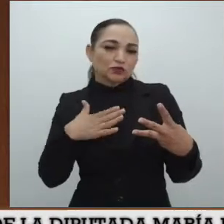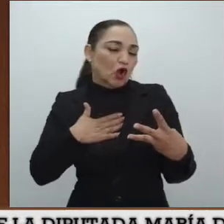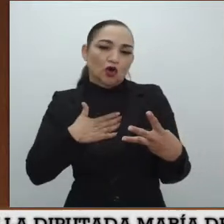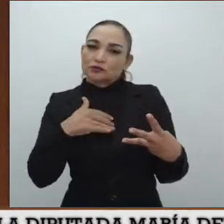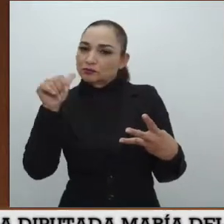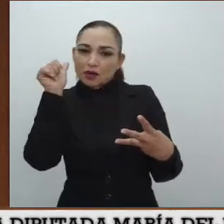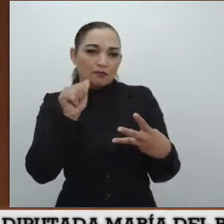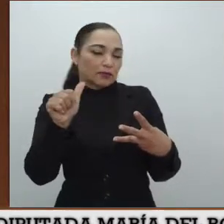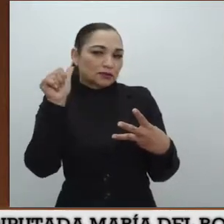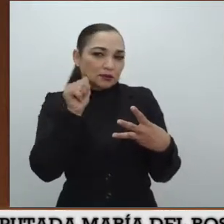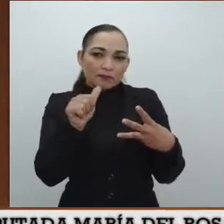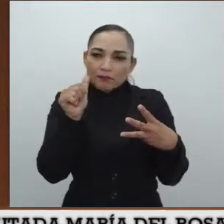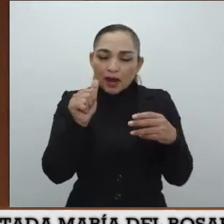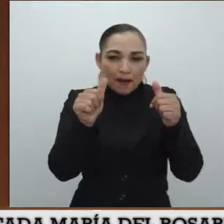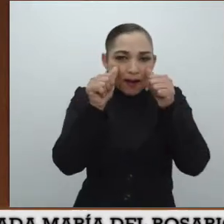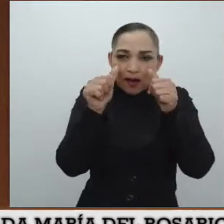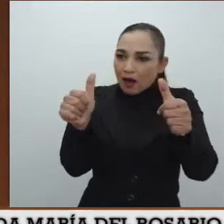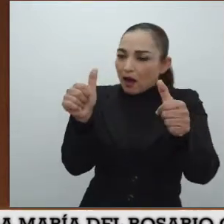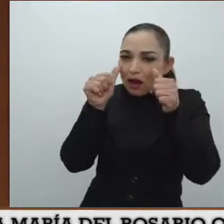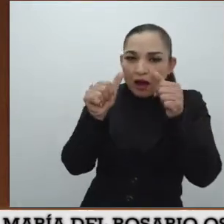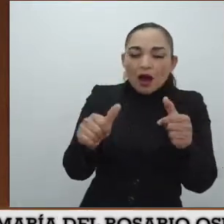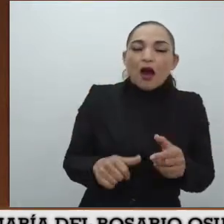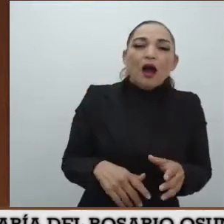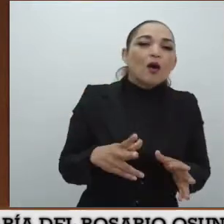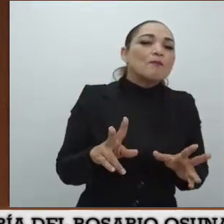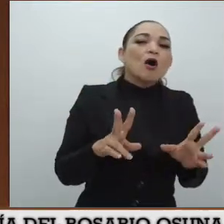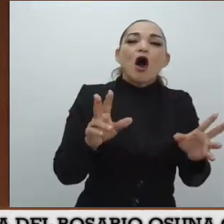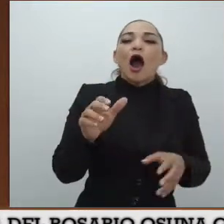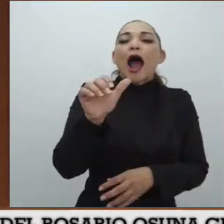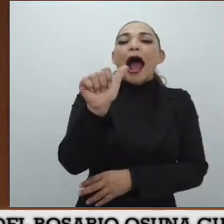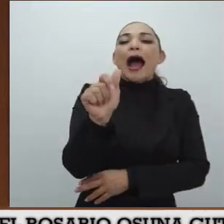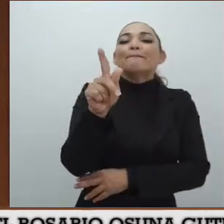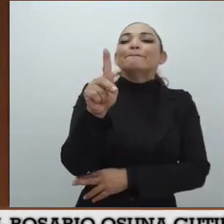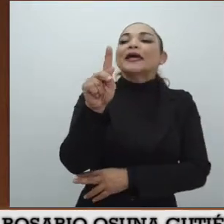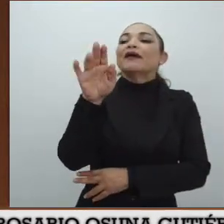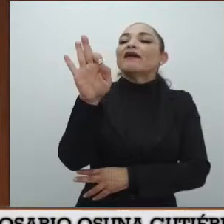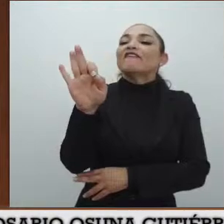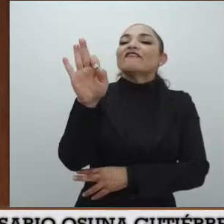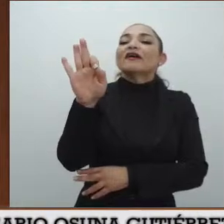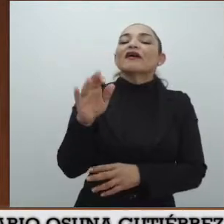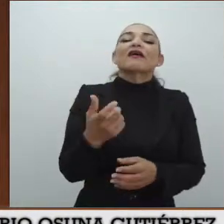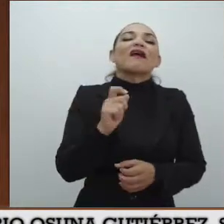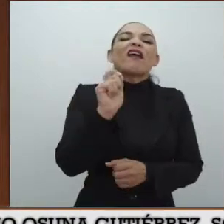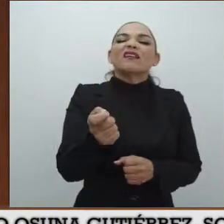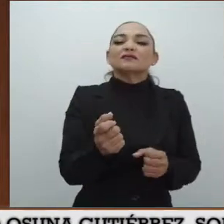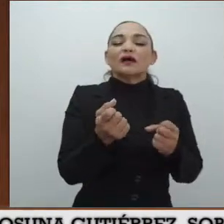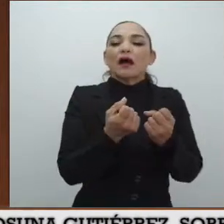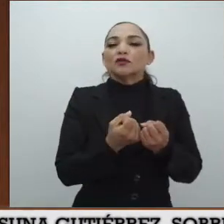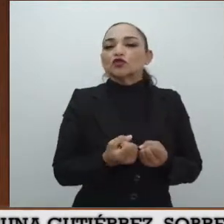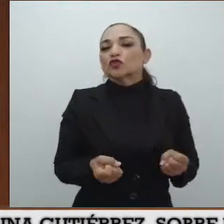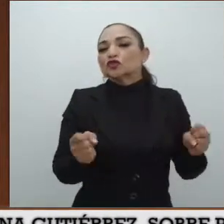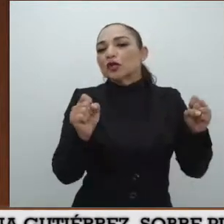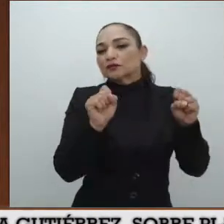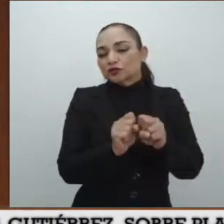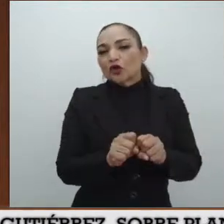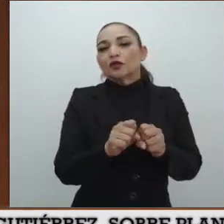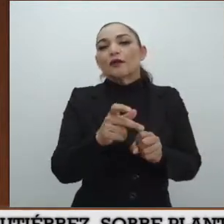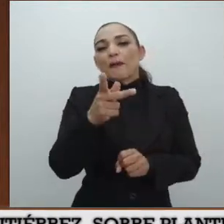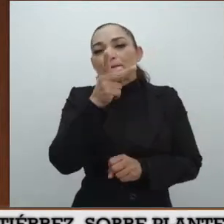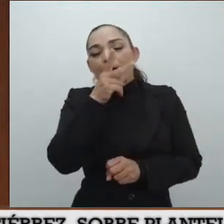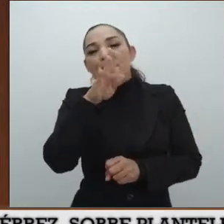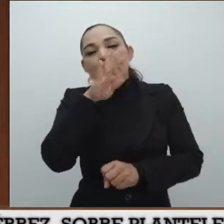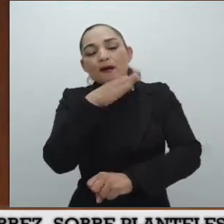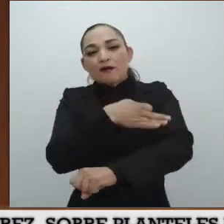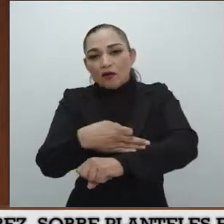pendiente de la APF, de la Asociación de Padres de Familia. Sé lo que es las necesidades de